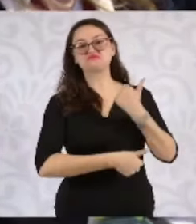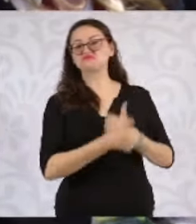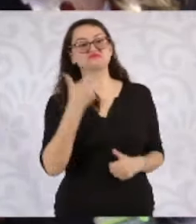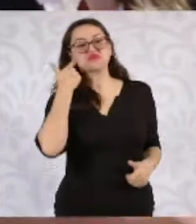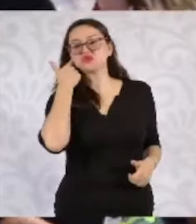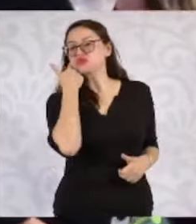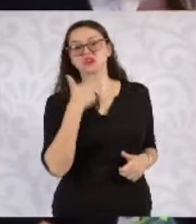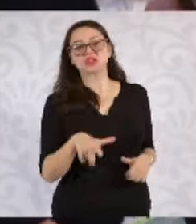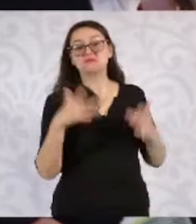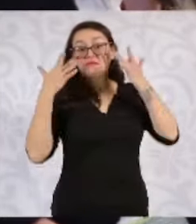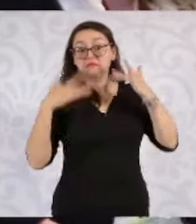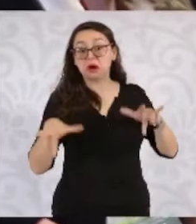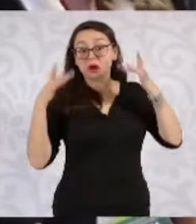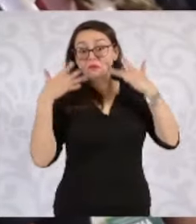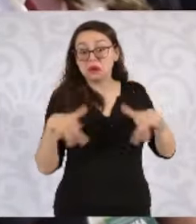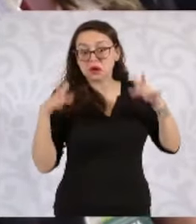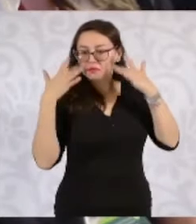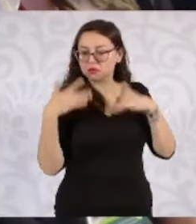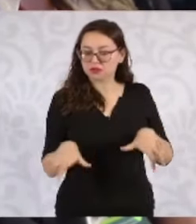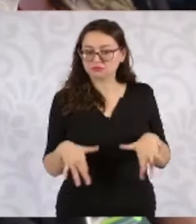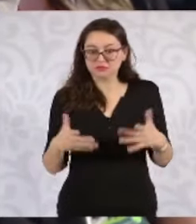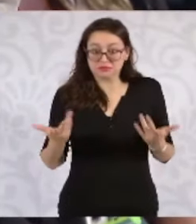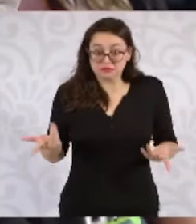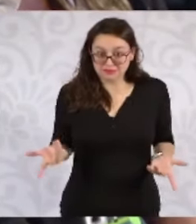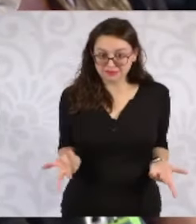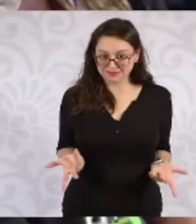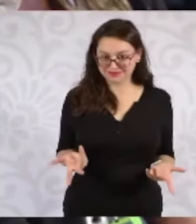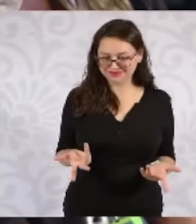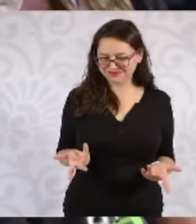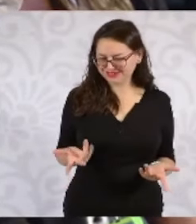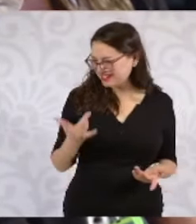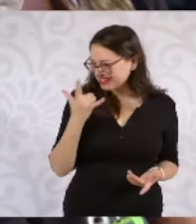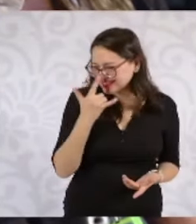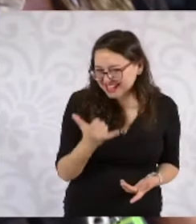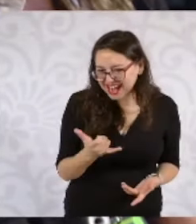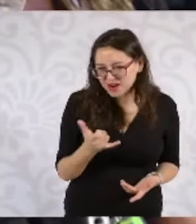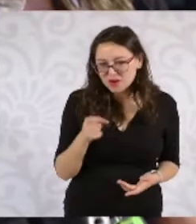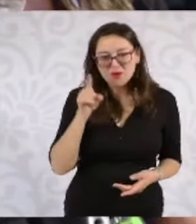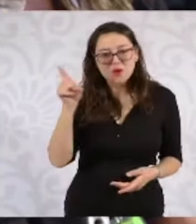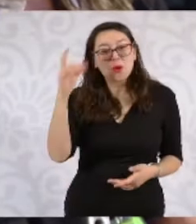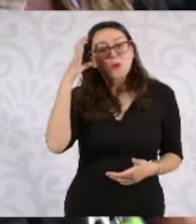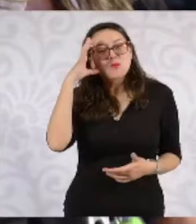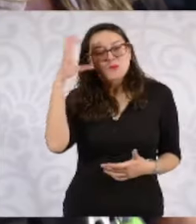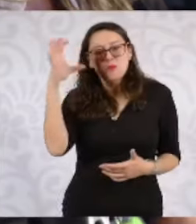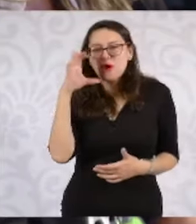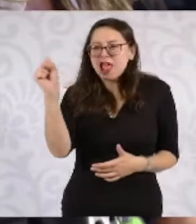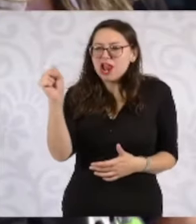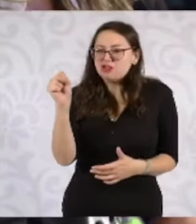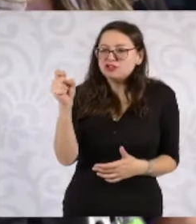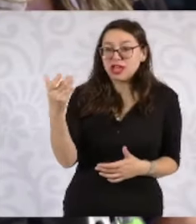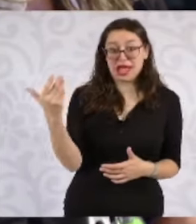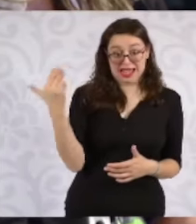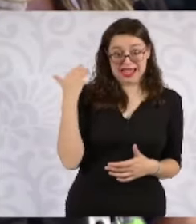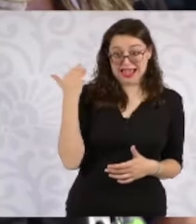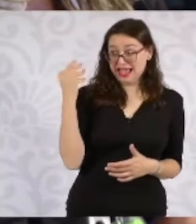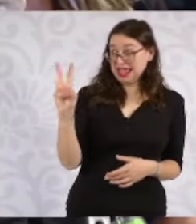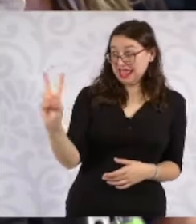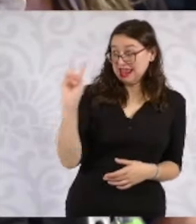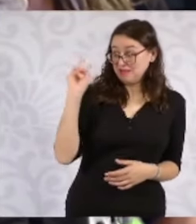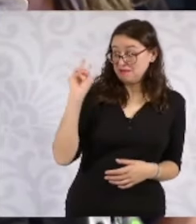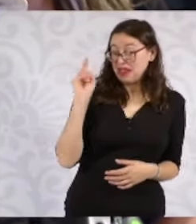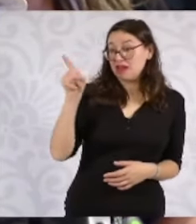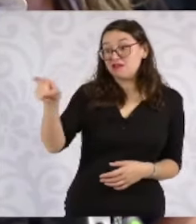curiosamente, usted mencionaba ayer el caso de Morelos, de un juez que dio la liberación de una persona ligada